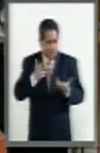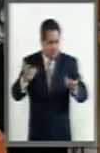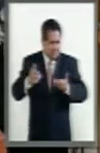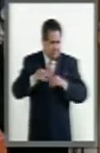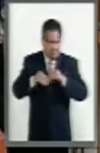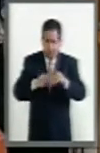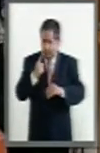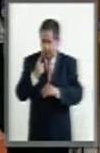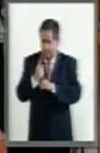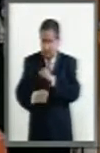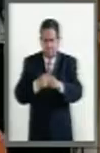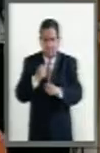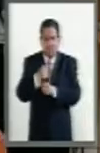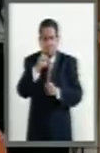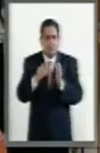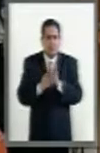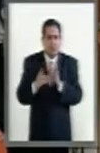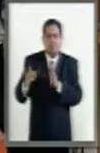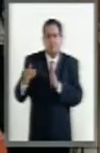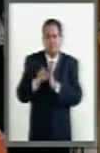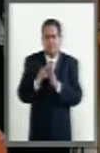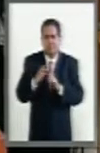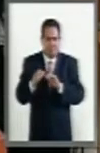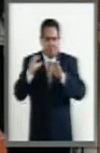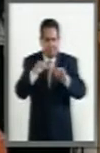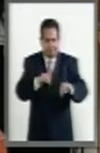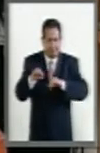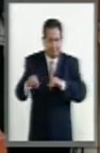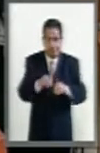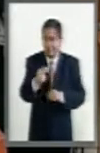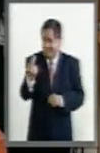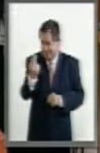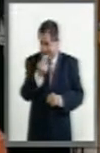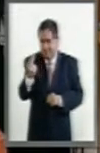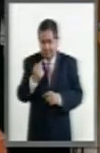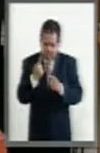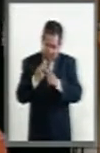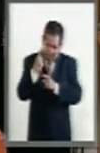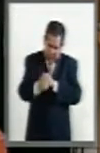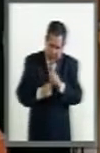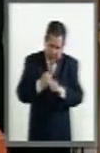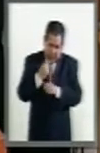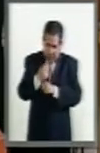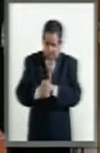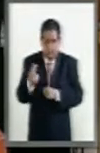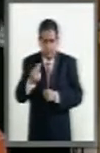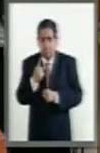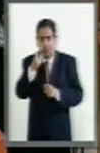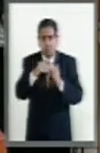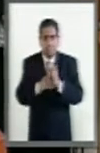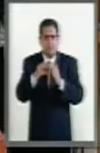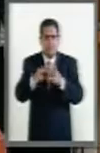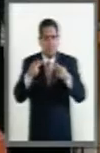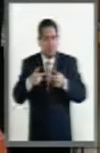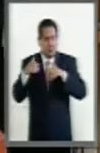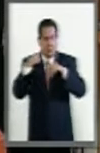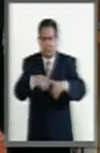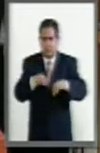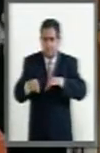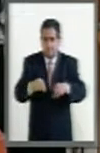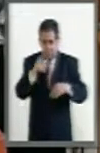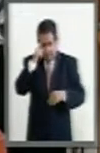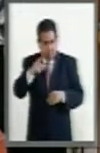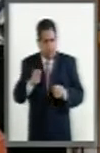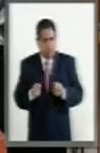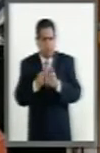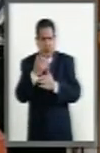producir al año 1 millón de empleos, que son los que se requieren para darle salida a las